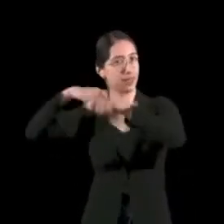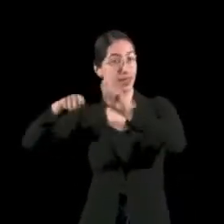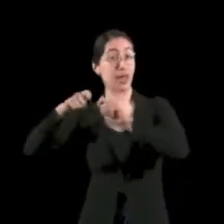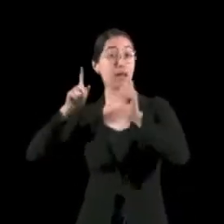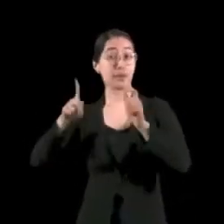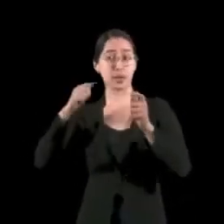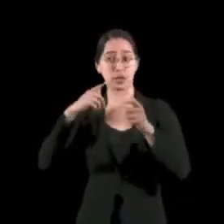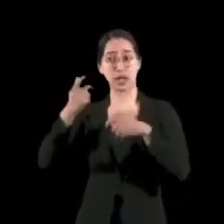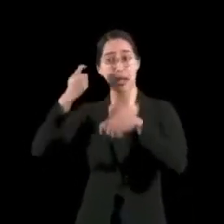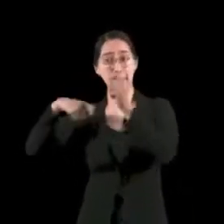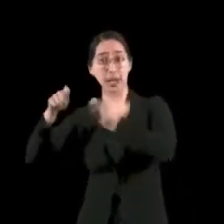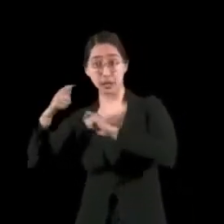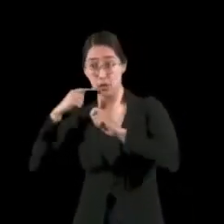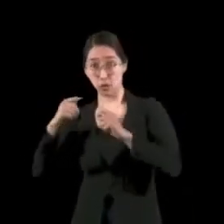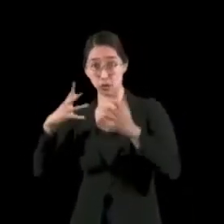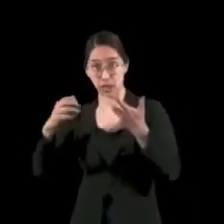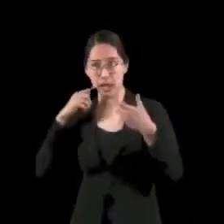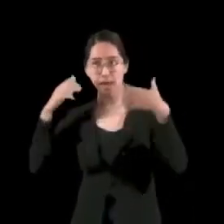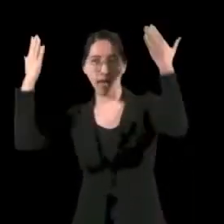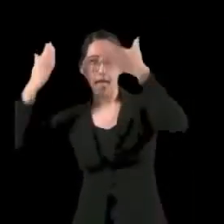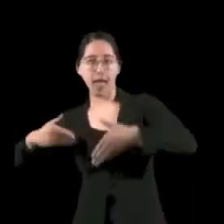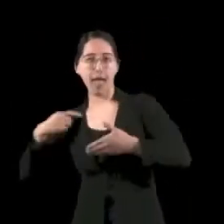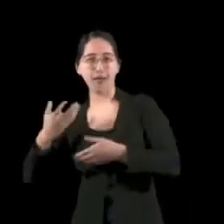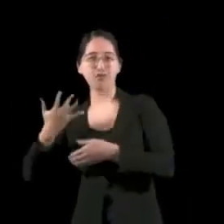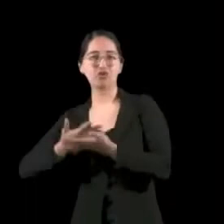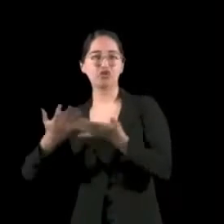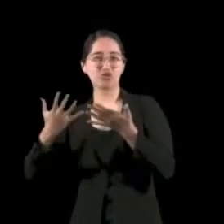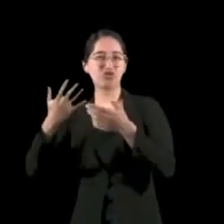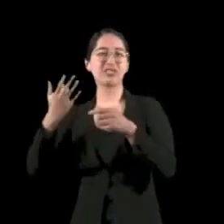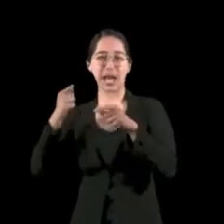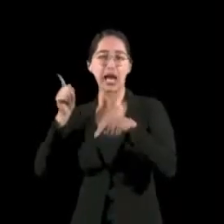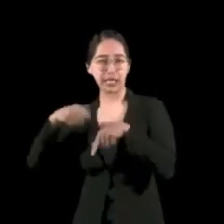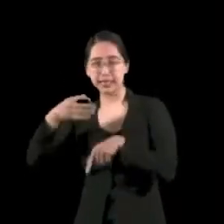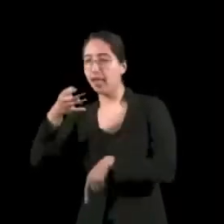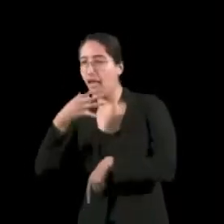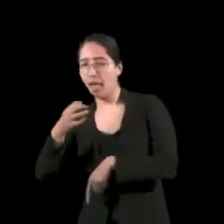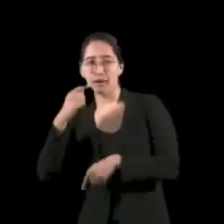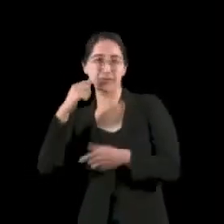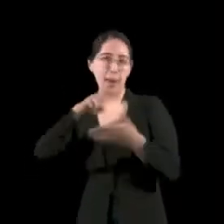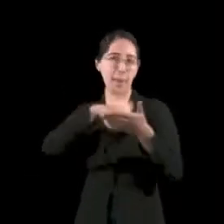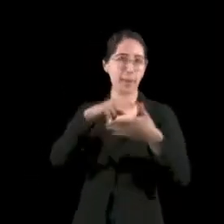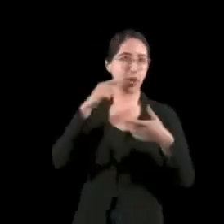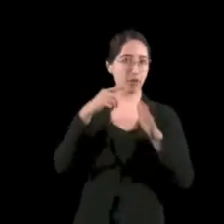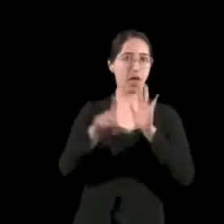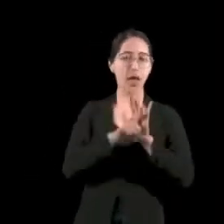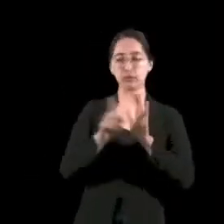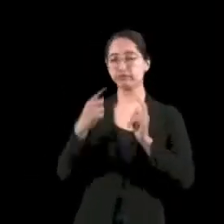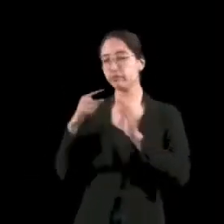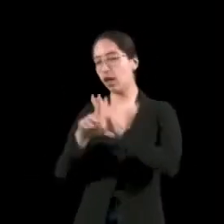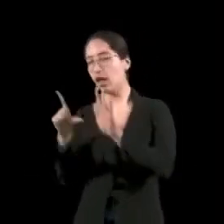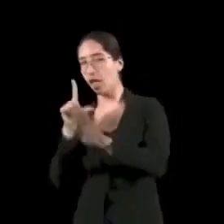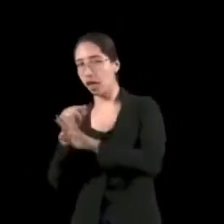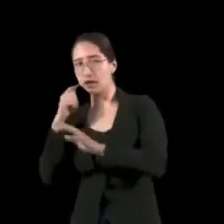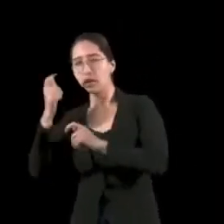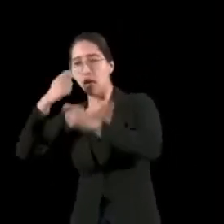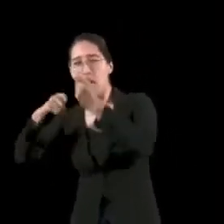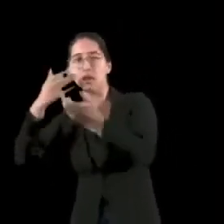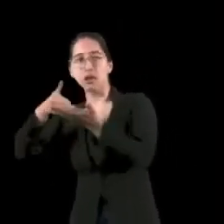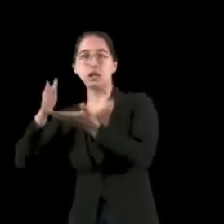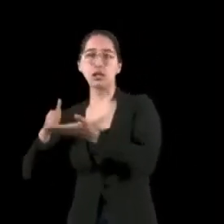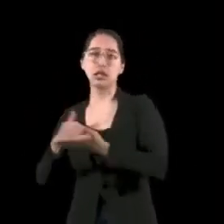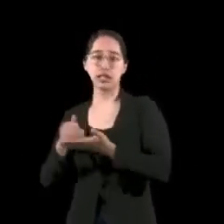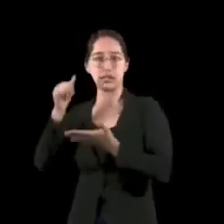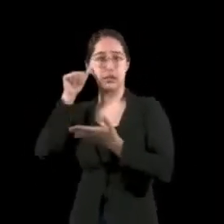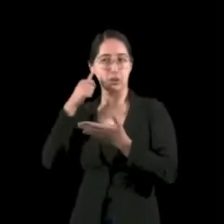toca conseguirlo en el mercado negro, lo cual duplica, triplica y cuadriplica los precios, y en esa época la guerrilla no tenía para